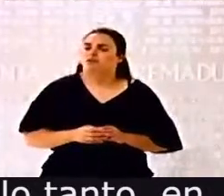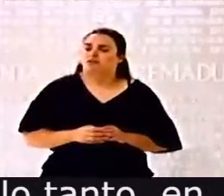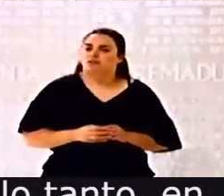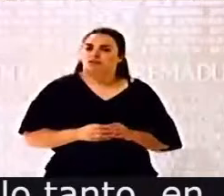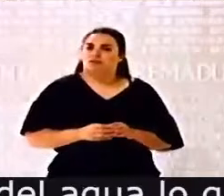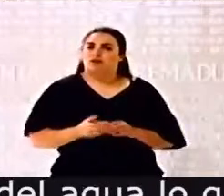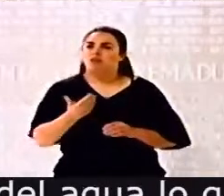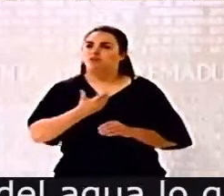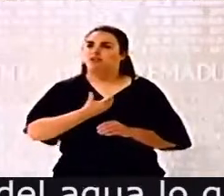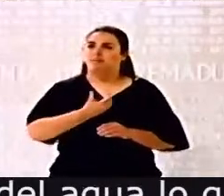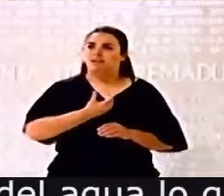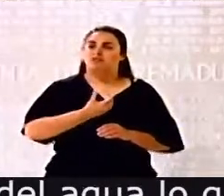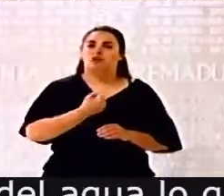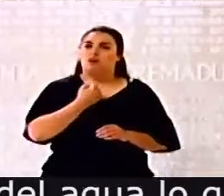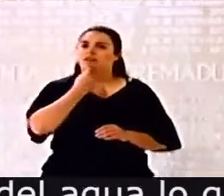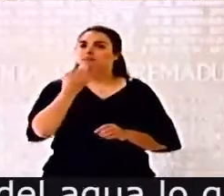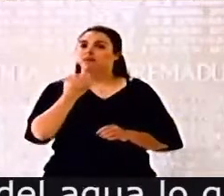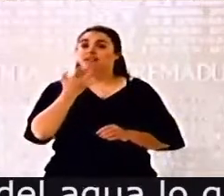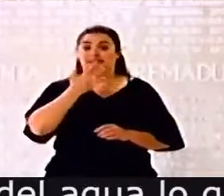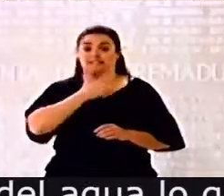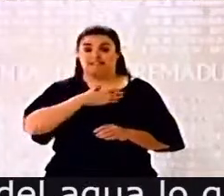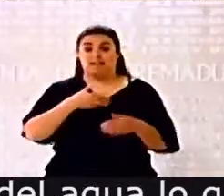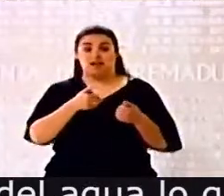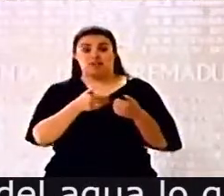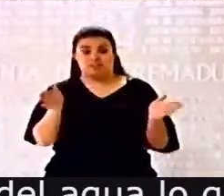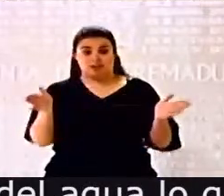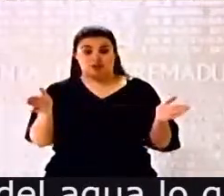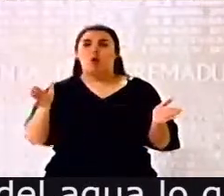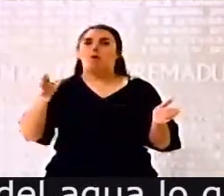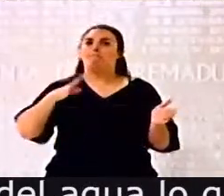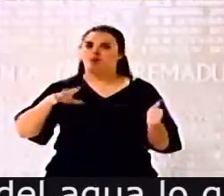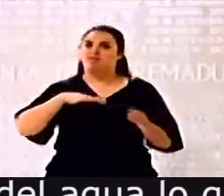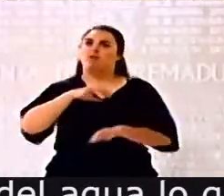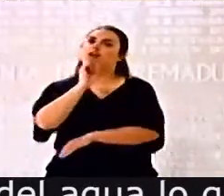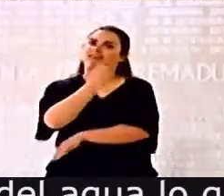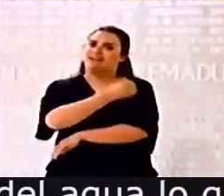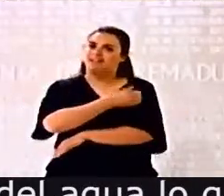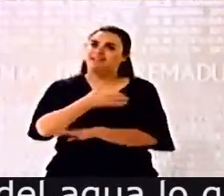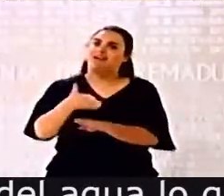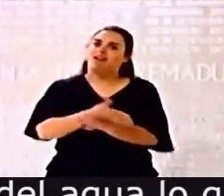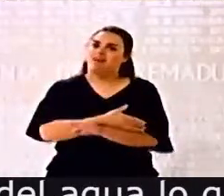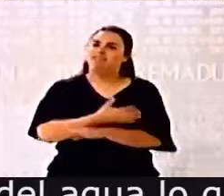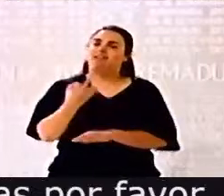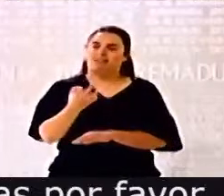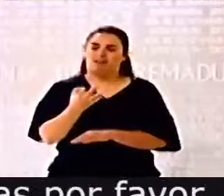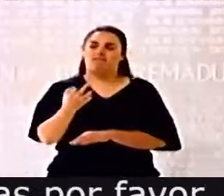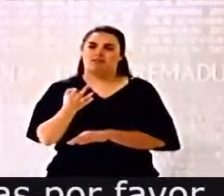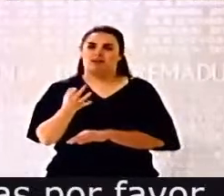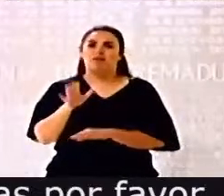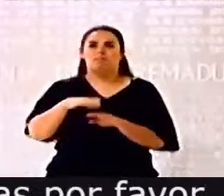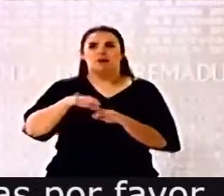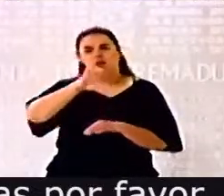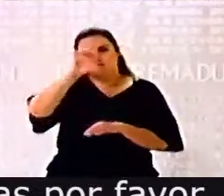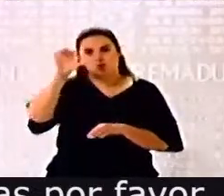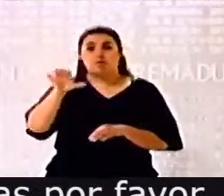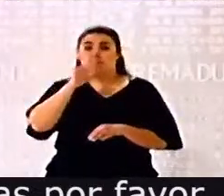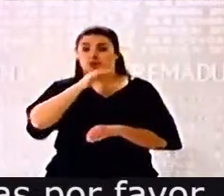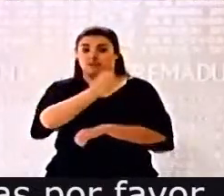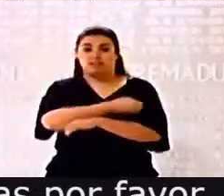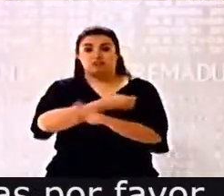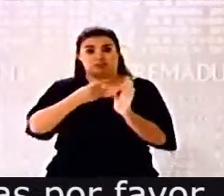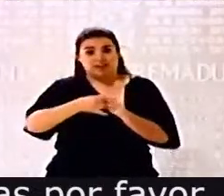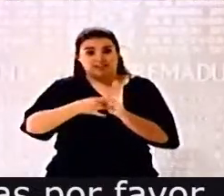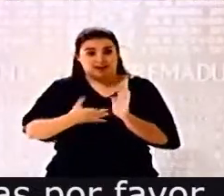al ayuntamiento es que, si quieren abrirlas, por favor, que las registren en ese registro europeo, porque es un registro de